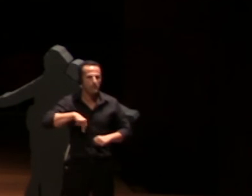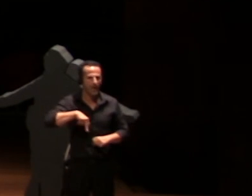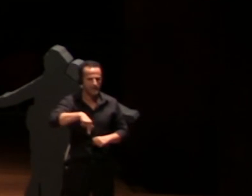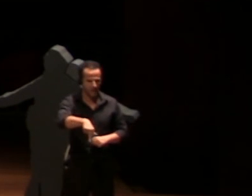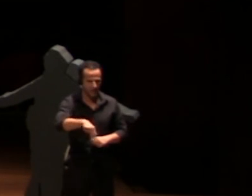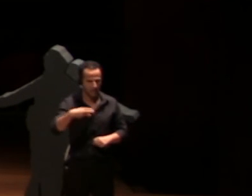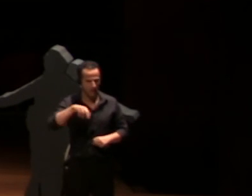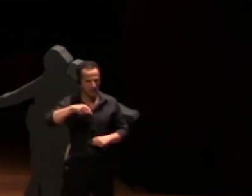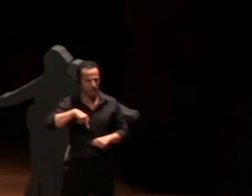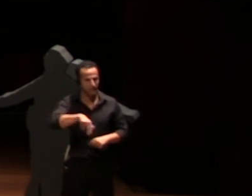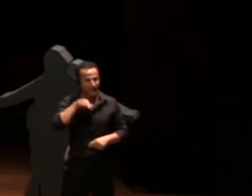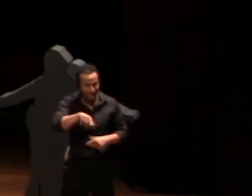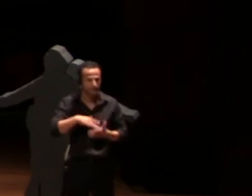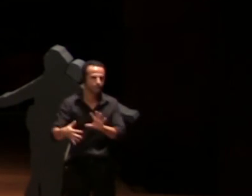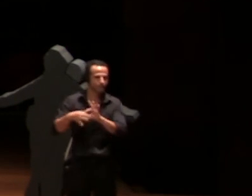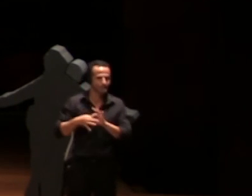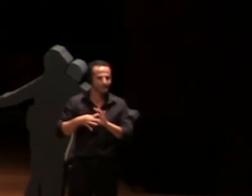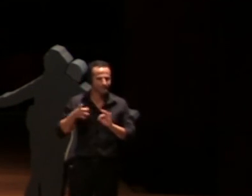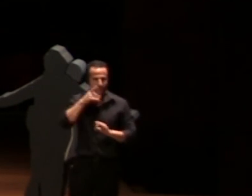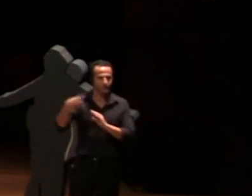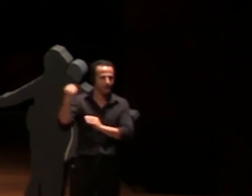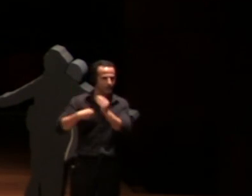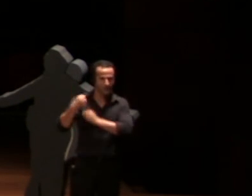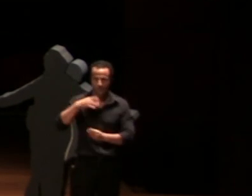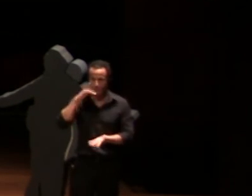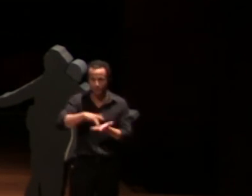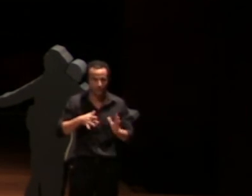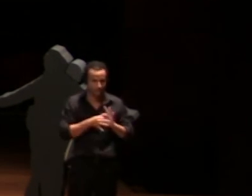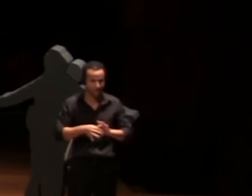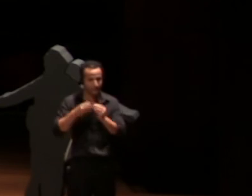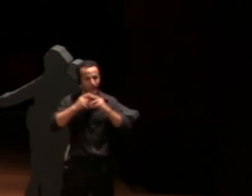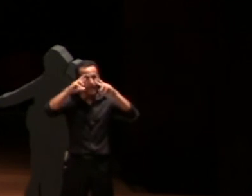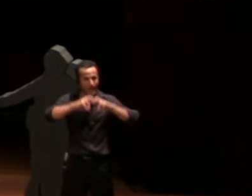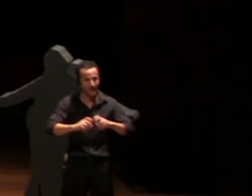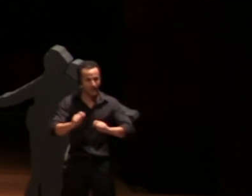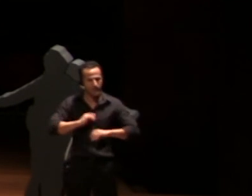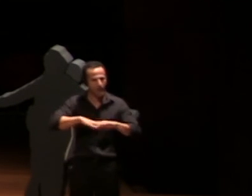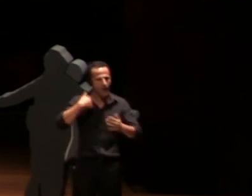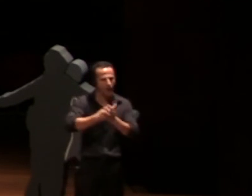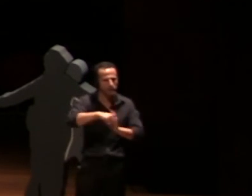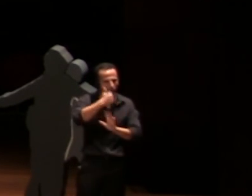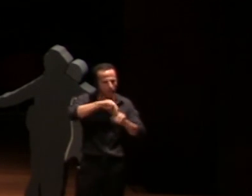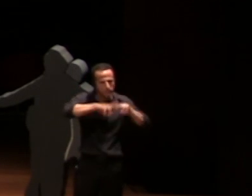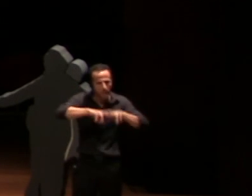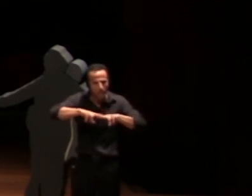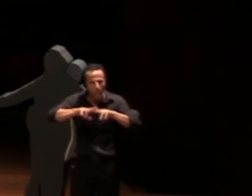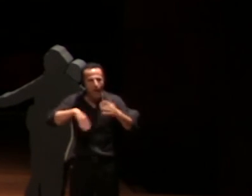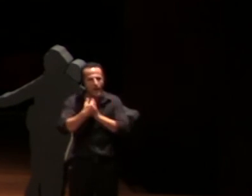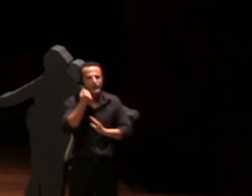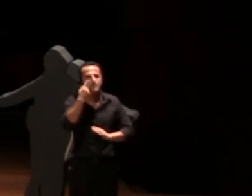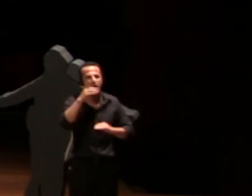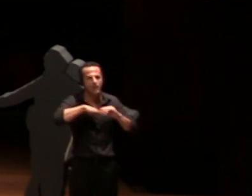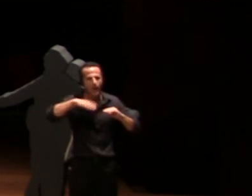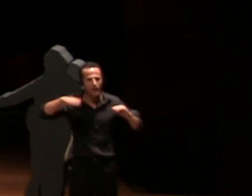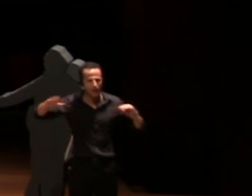donde podemos, de alguna forma, con un tipo de análisis que nos permite evaluar hasta 1000 variables, pero nos quedamos con aquellas que